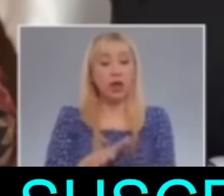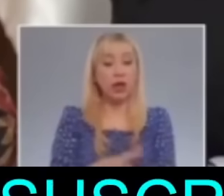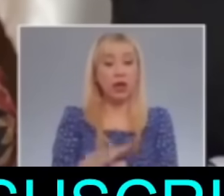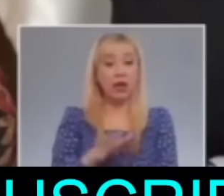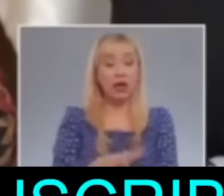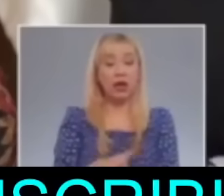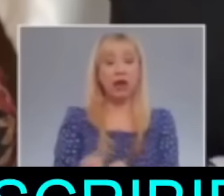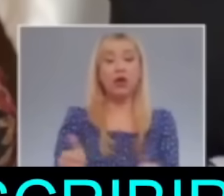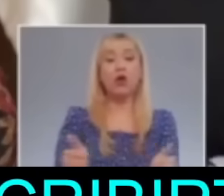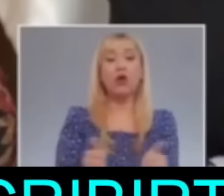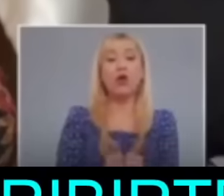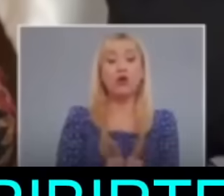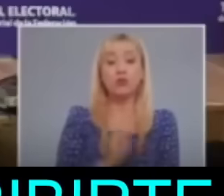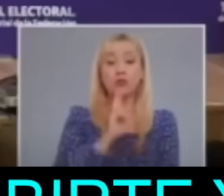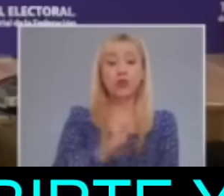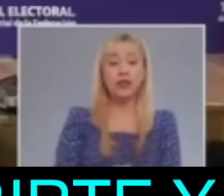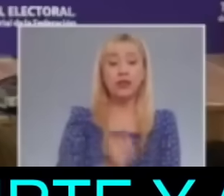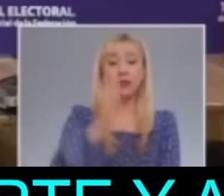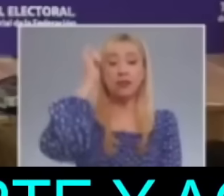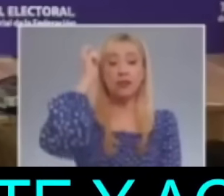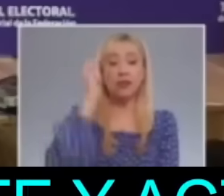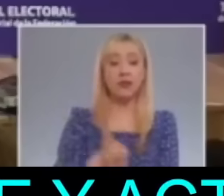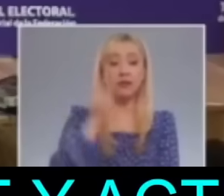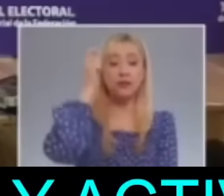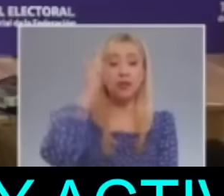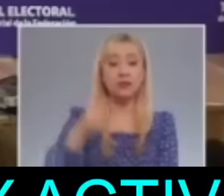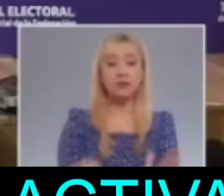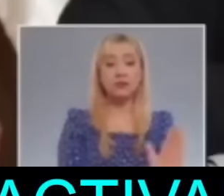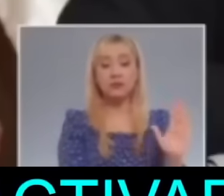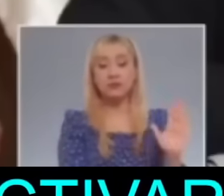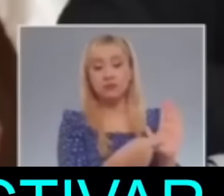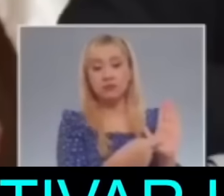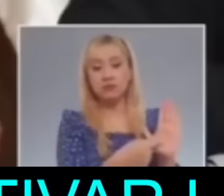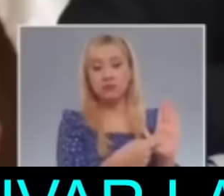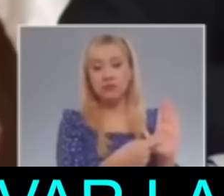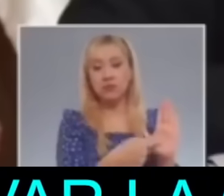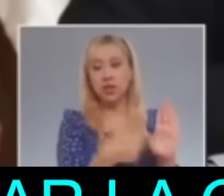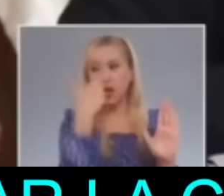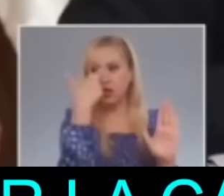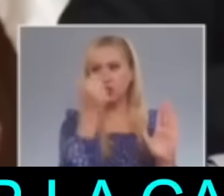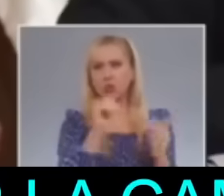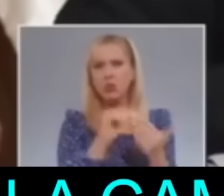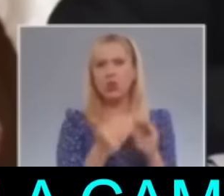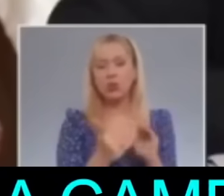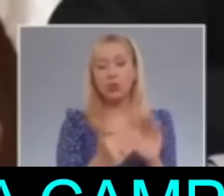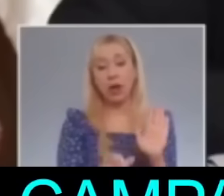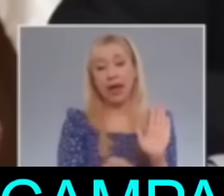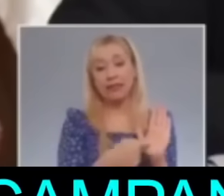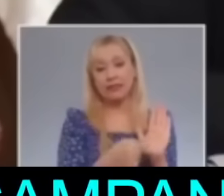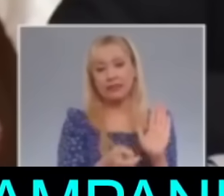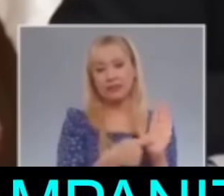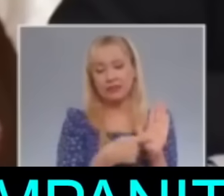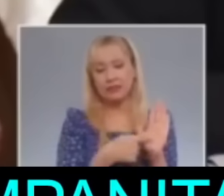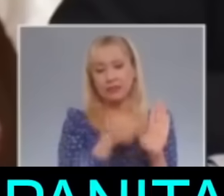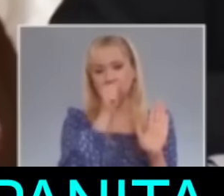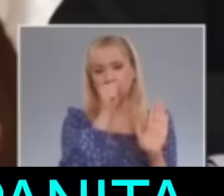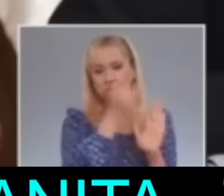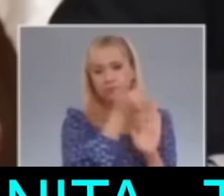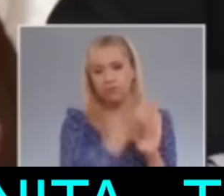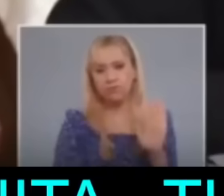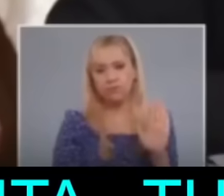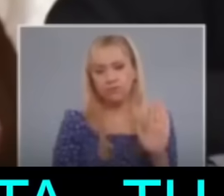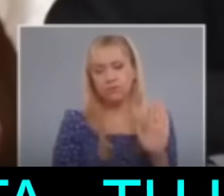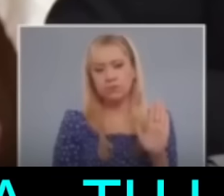de nuestra sentencias ello nos obliga a ejercer nuestra actividad con